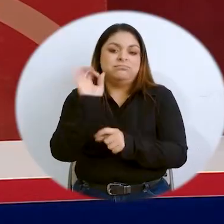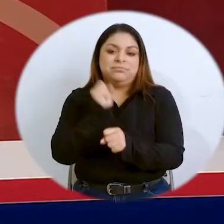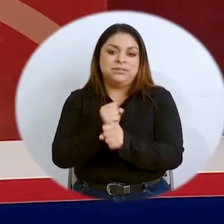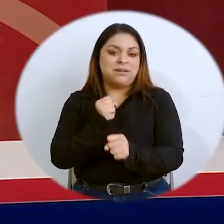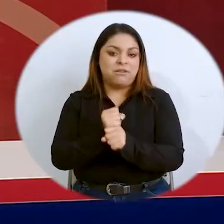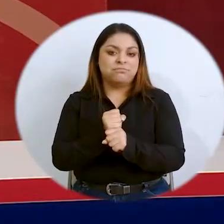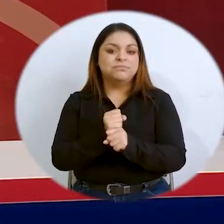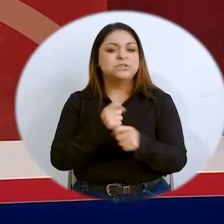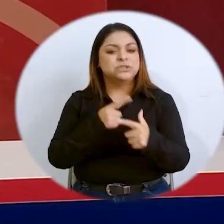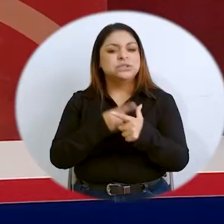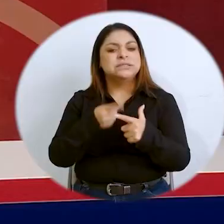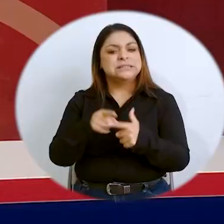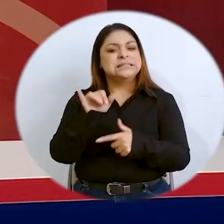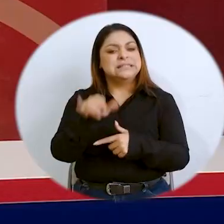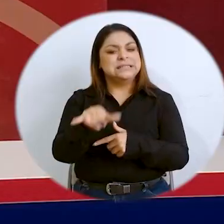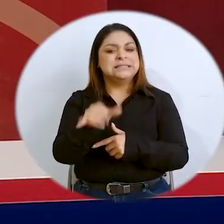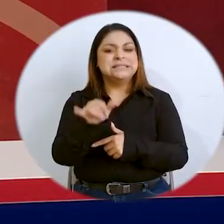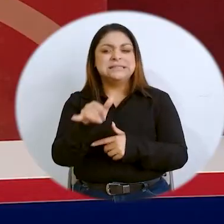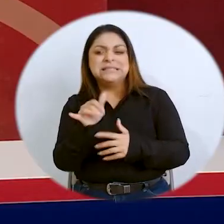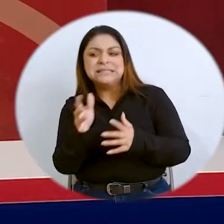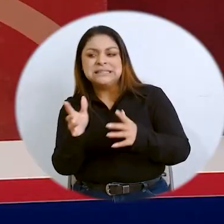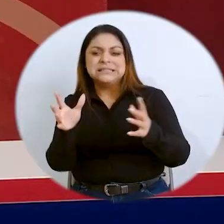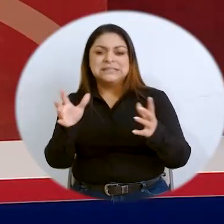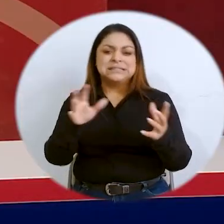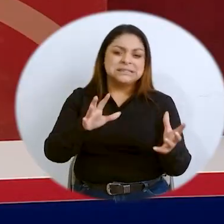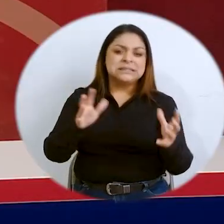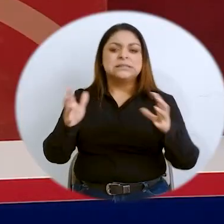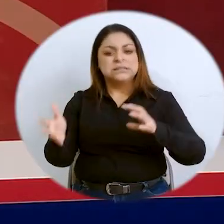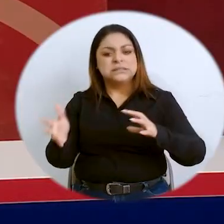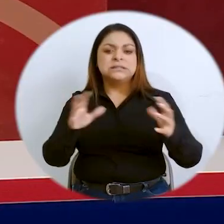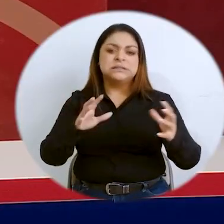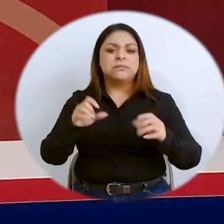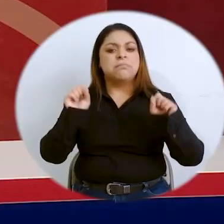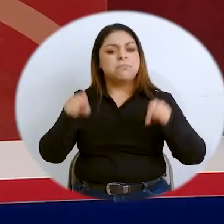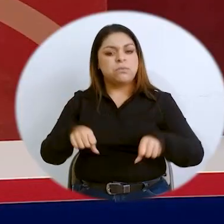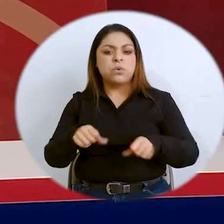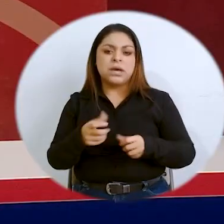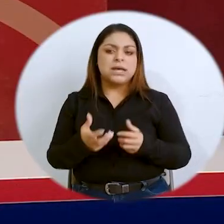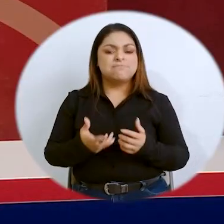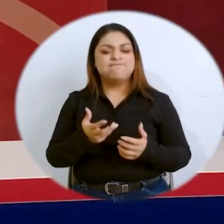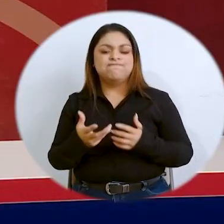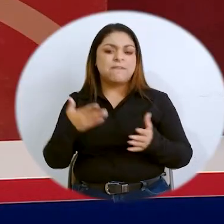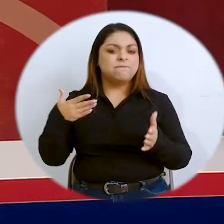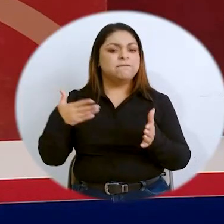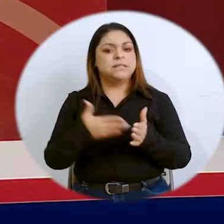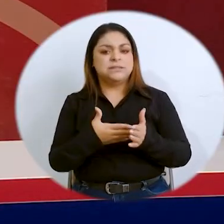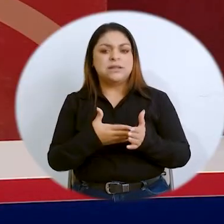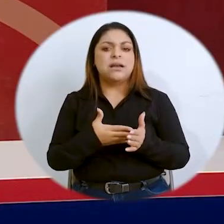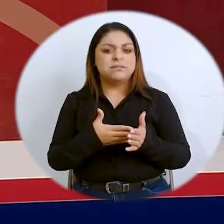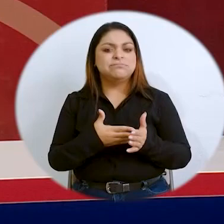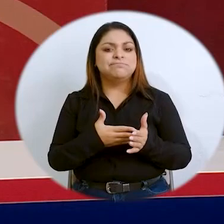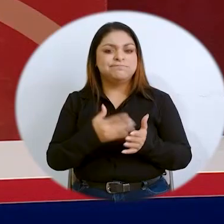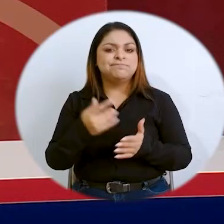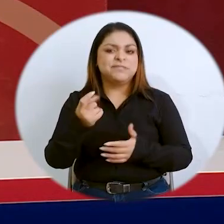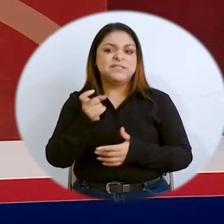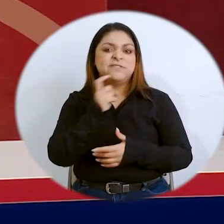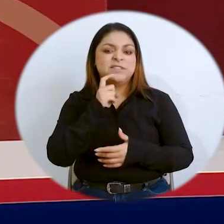menos, no logran conseguir trabajos. Entonces ese dualismo podría digamos, jugarnos